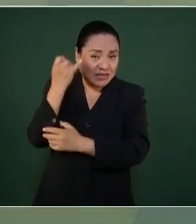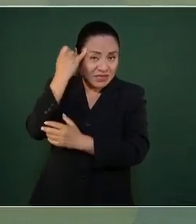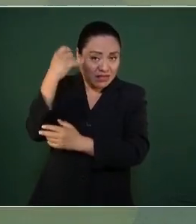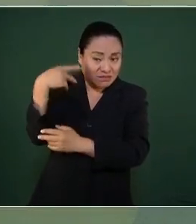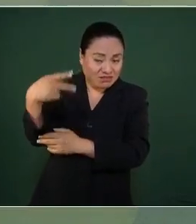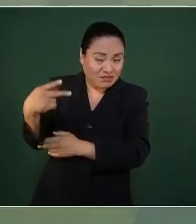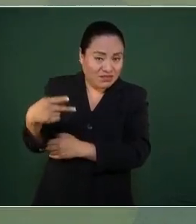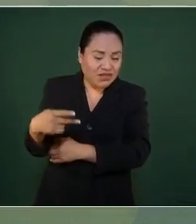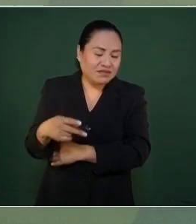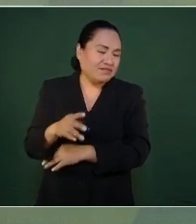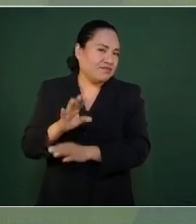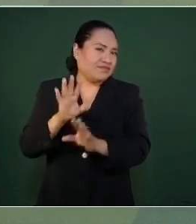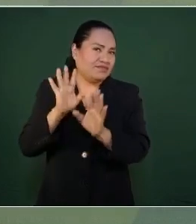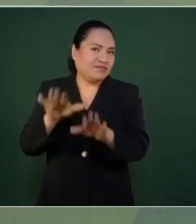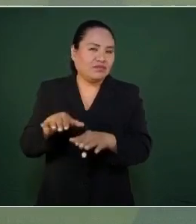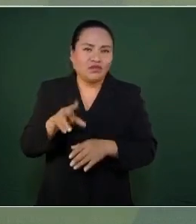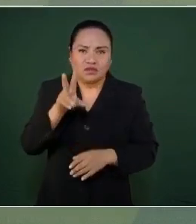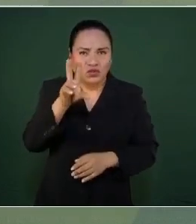pues